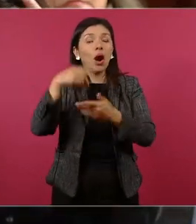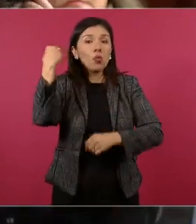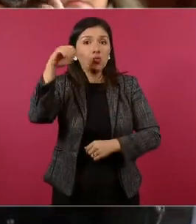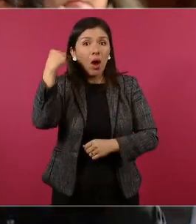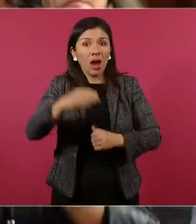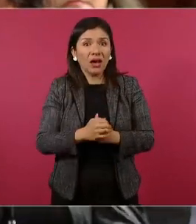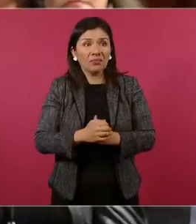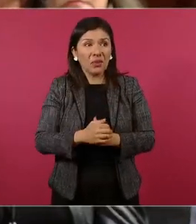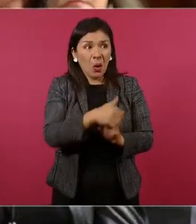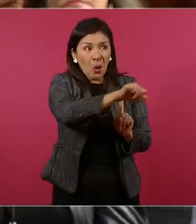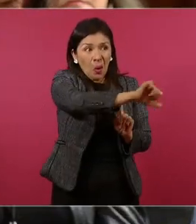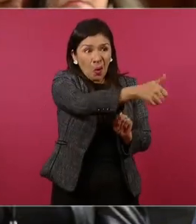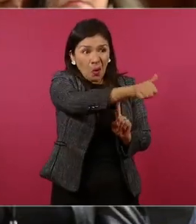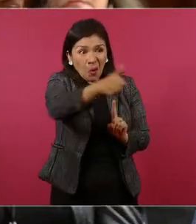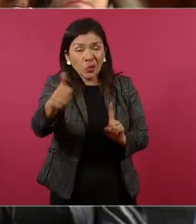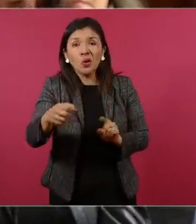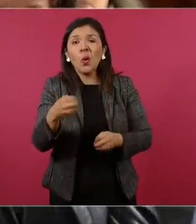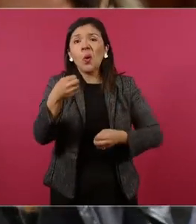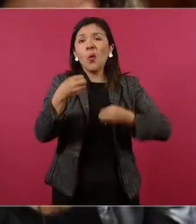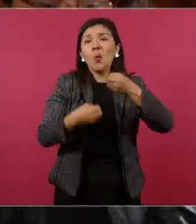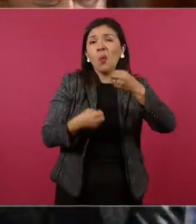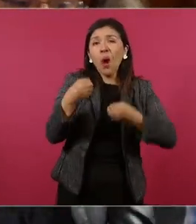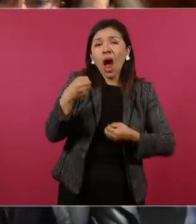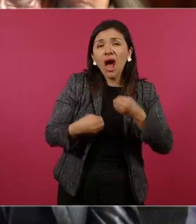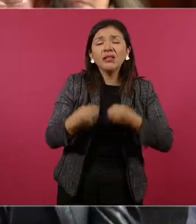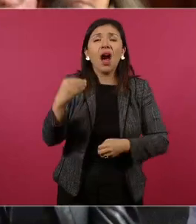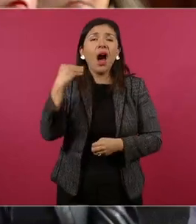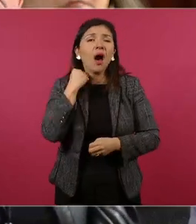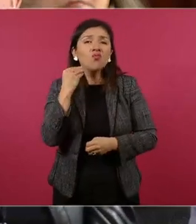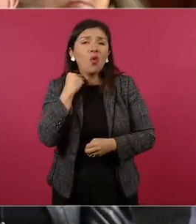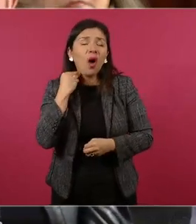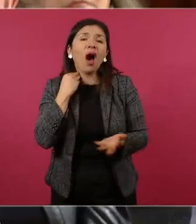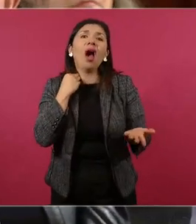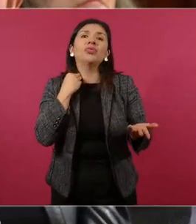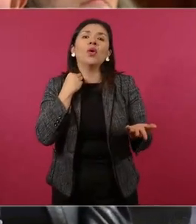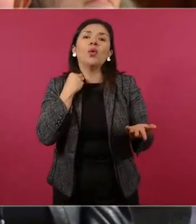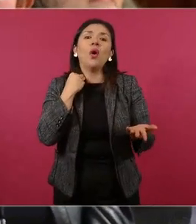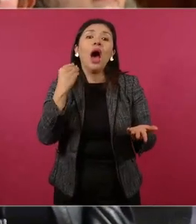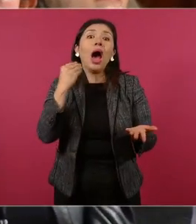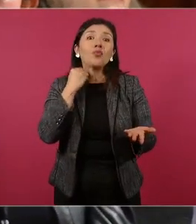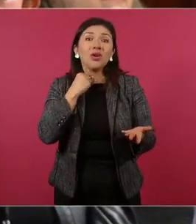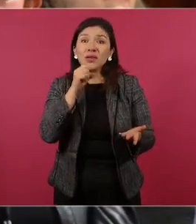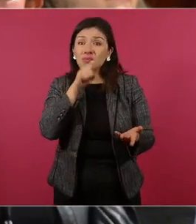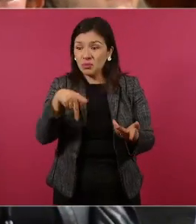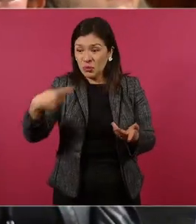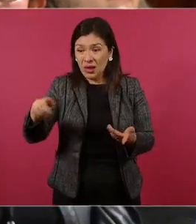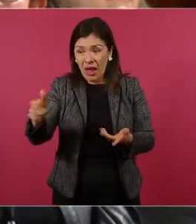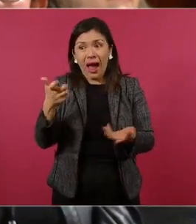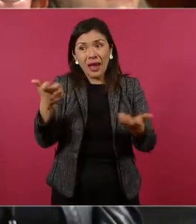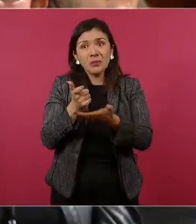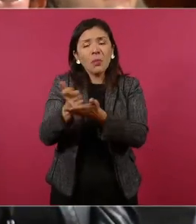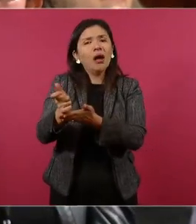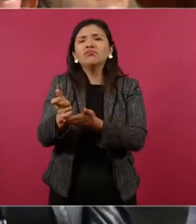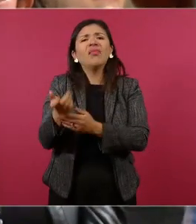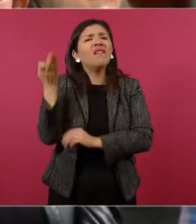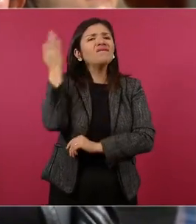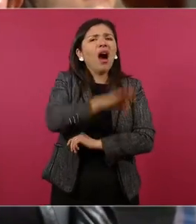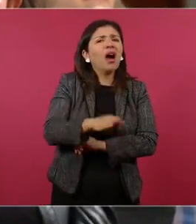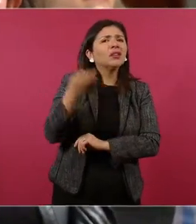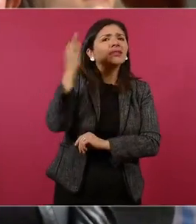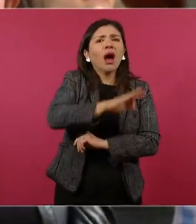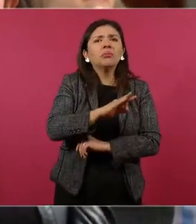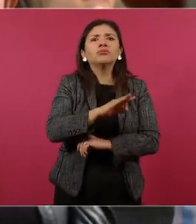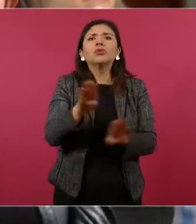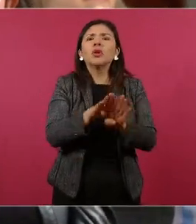todo lo demás desde jueces eh abogados incluso hasta abogados de ella misma le han traicionado